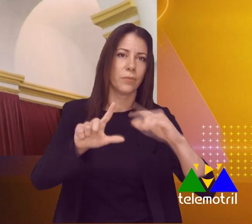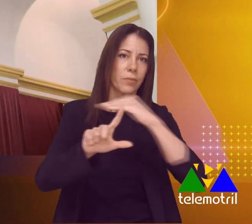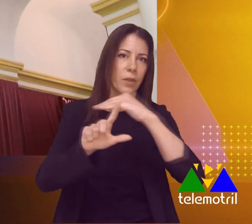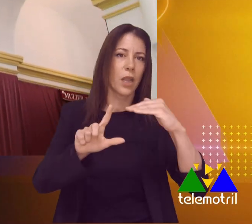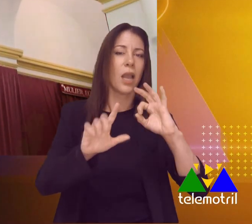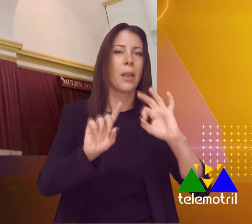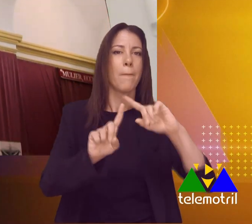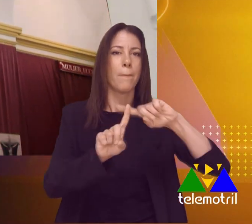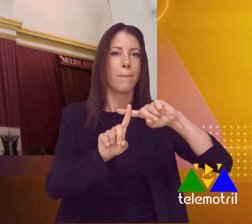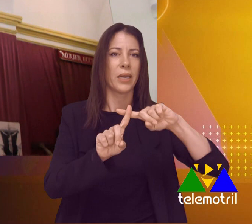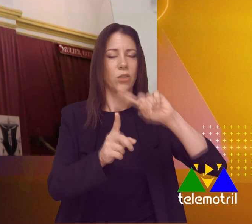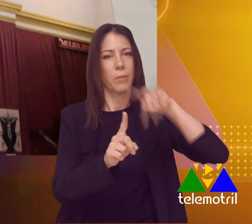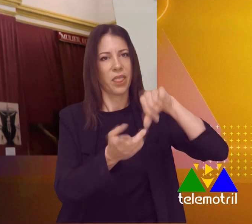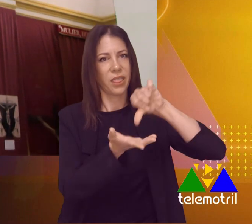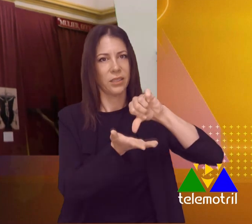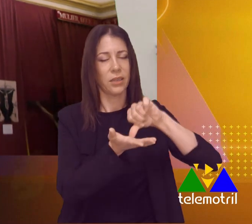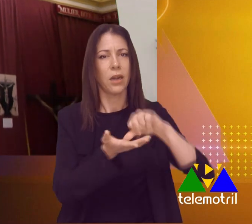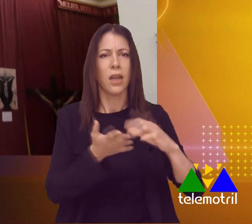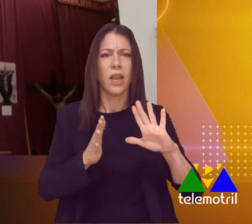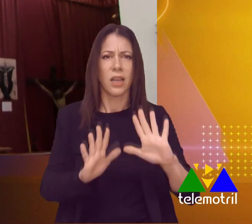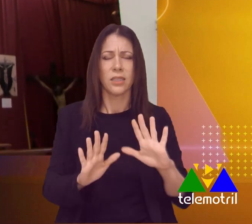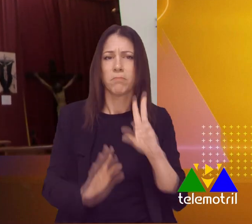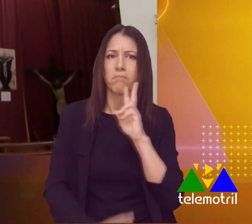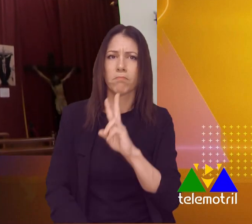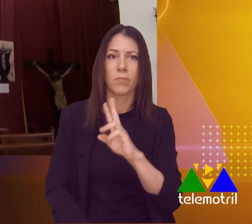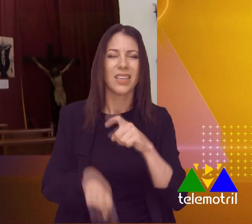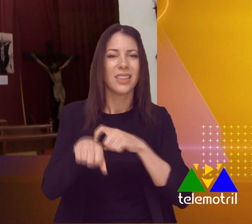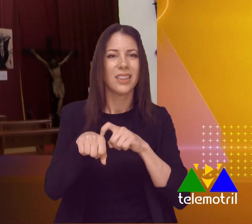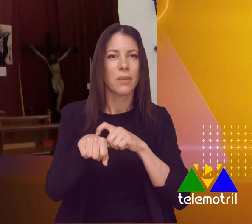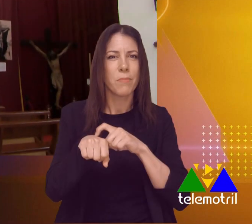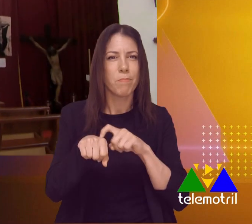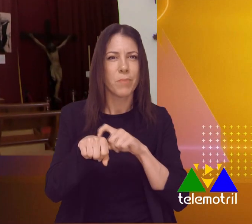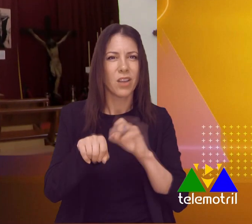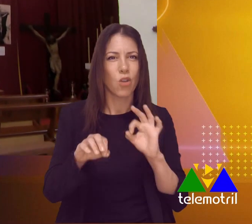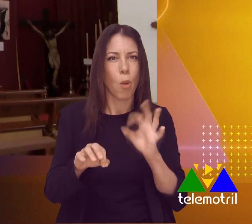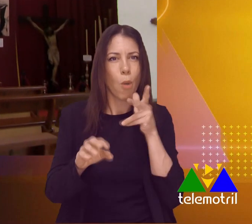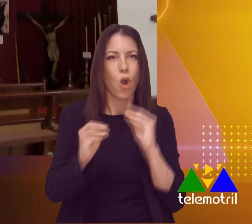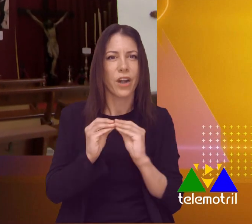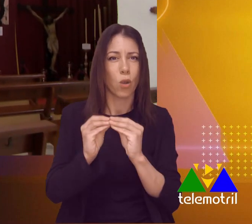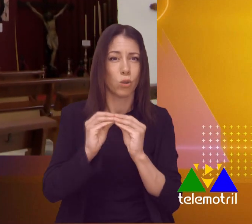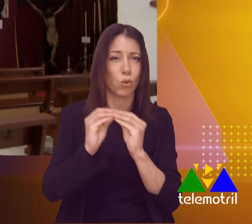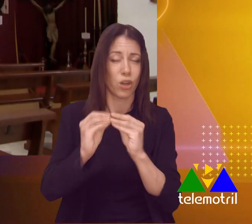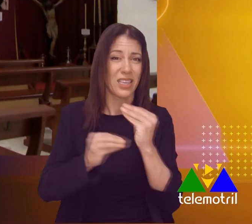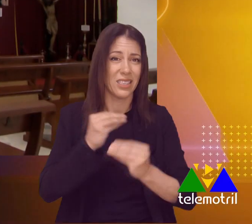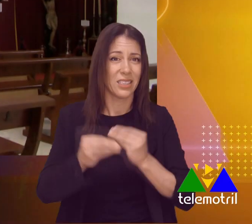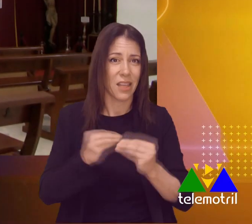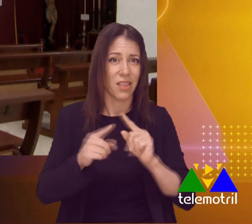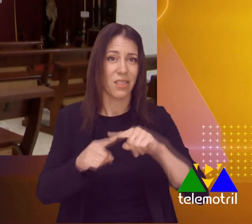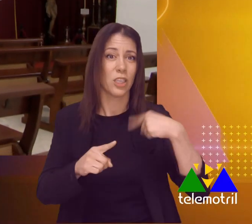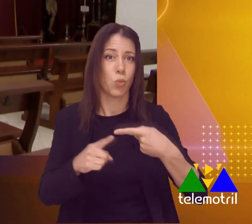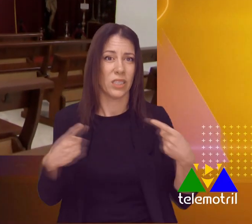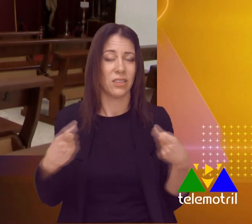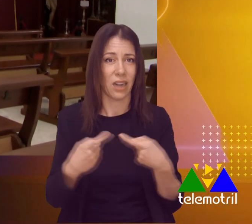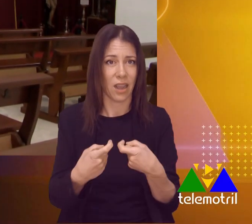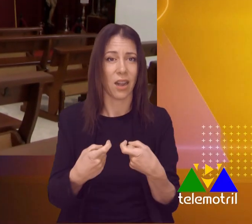una cruz central. Es un retablo pues muy típico de las reconstrucciones que se hacen después de la guerra.